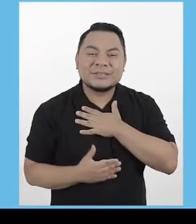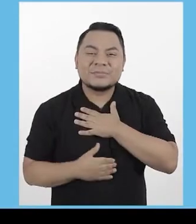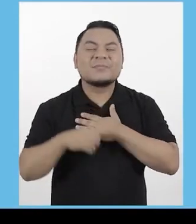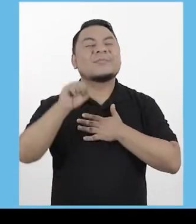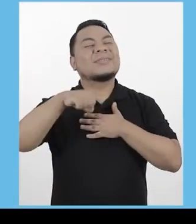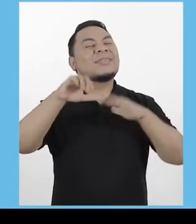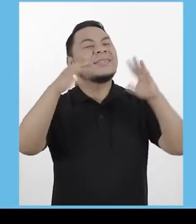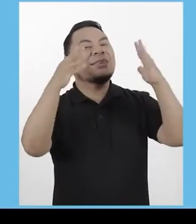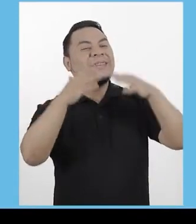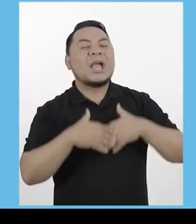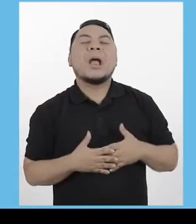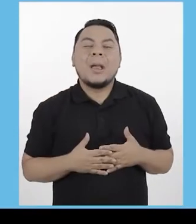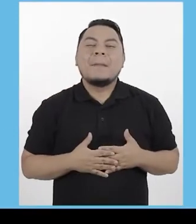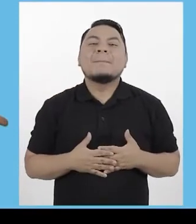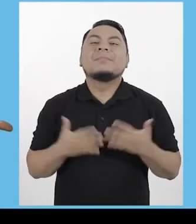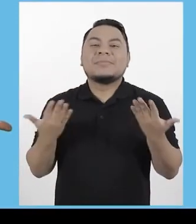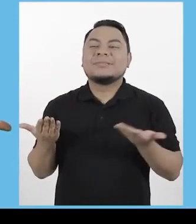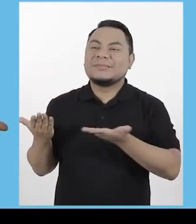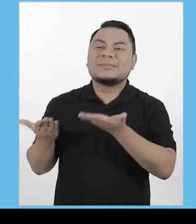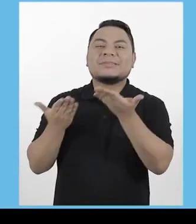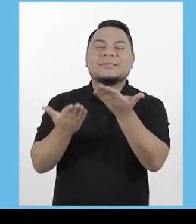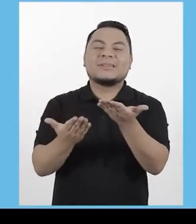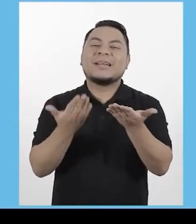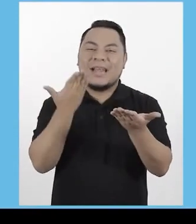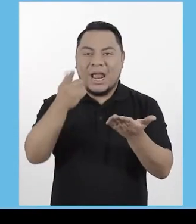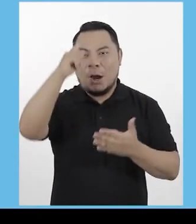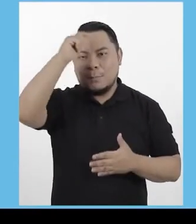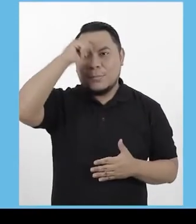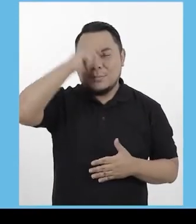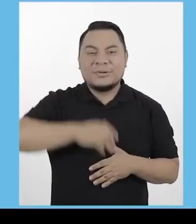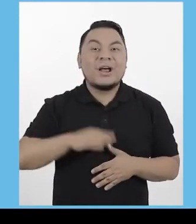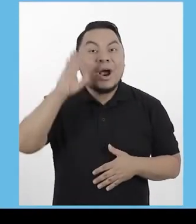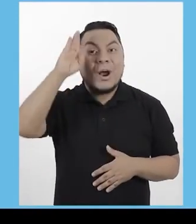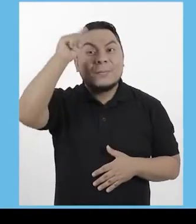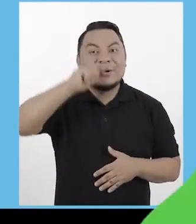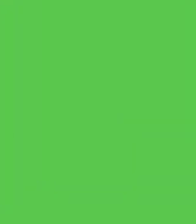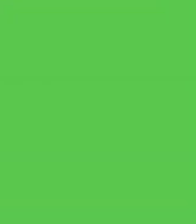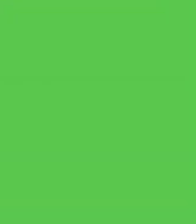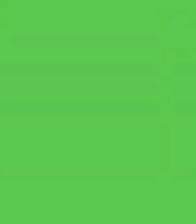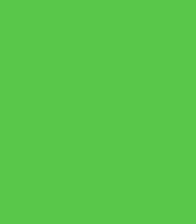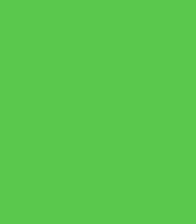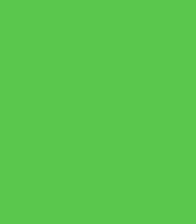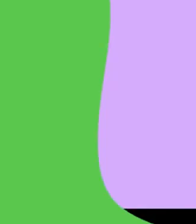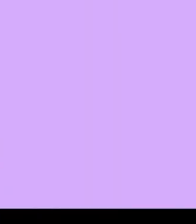¡Sí! Entonces, demos pase a Paul. ¡Hola, Paul!